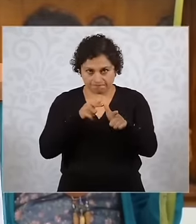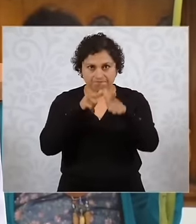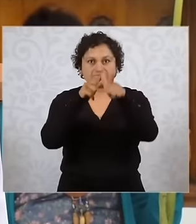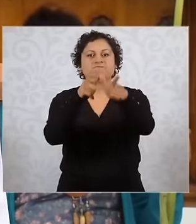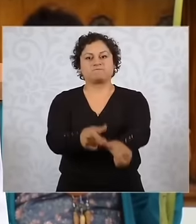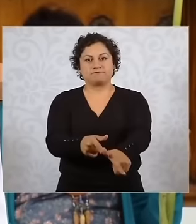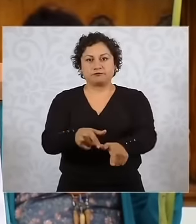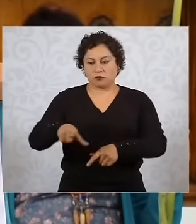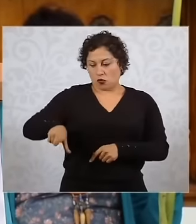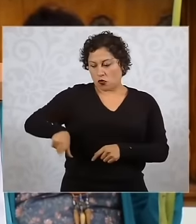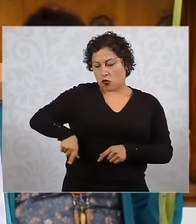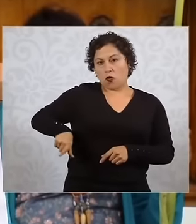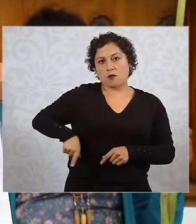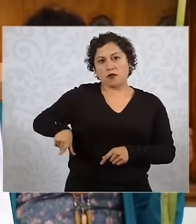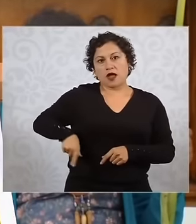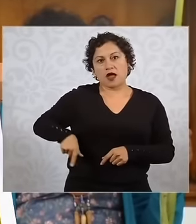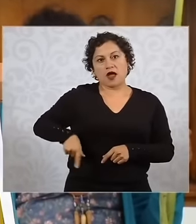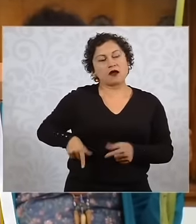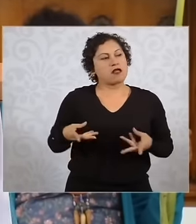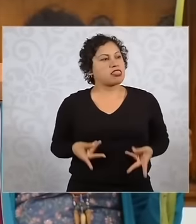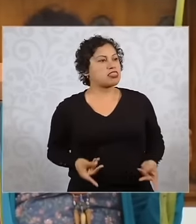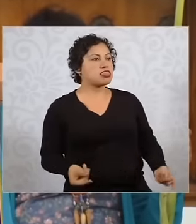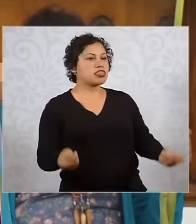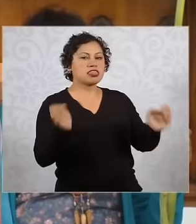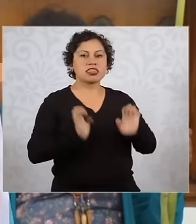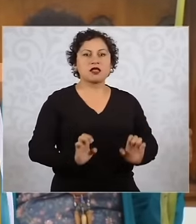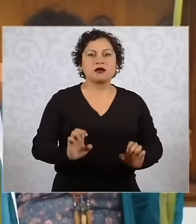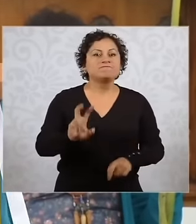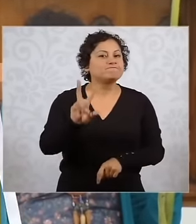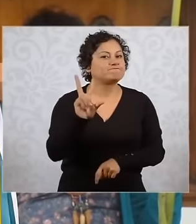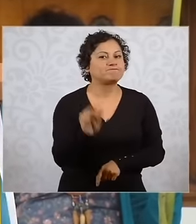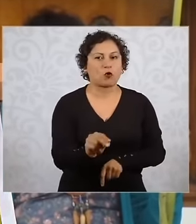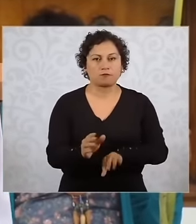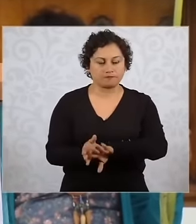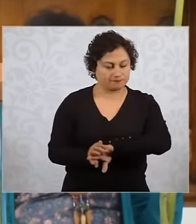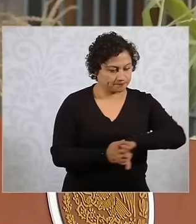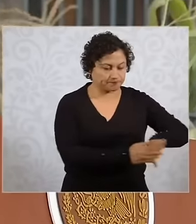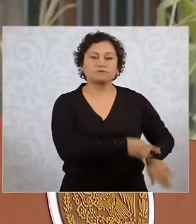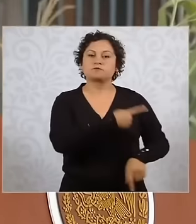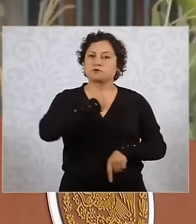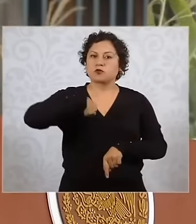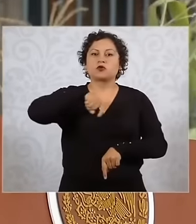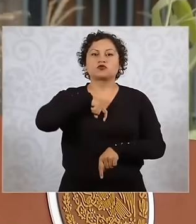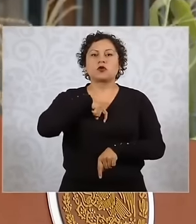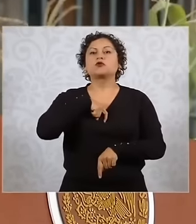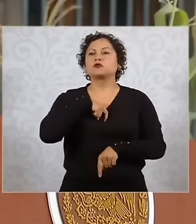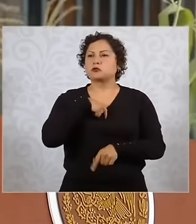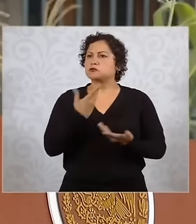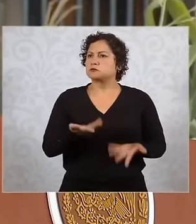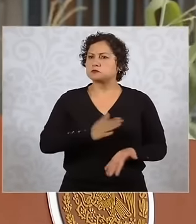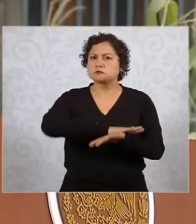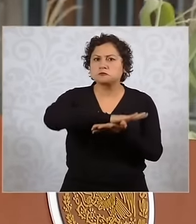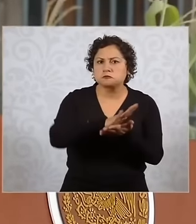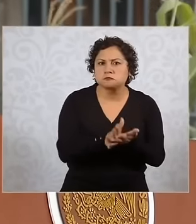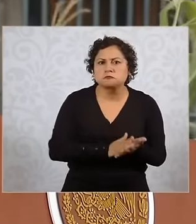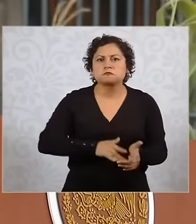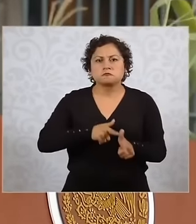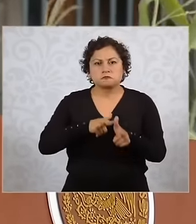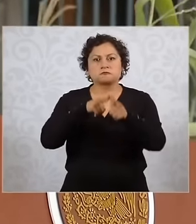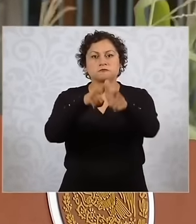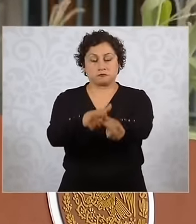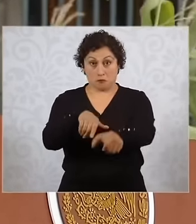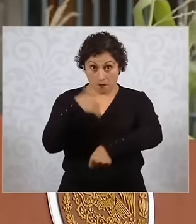gobierno sin lujos y sin privilegios. Está por aprobarse la reforma